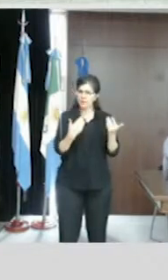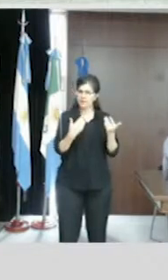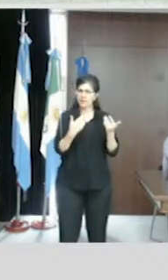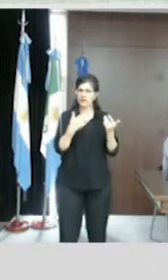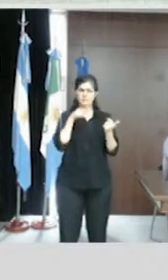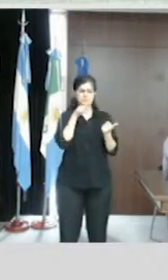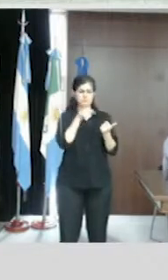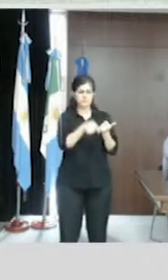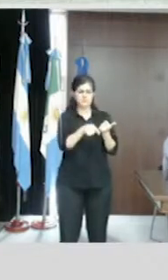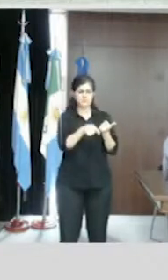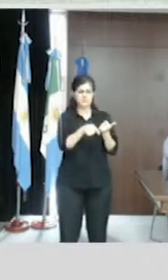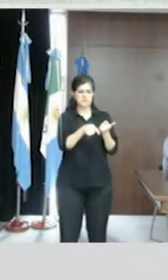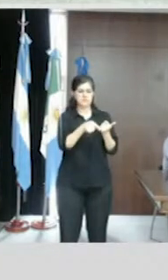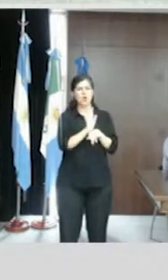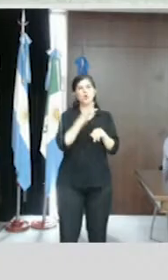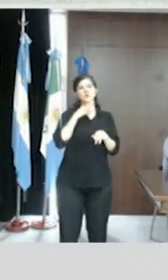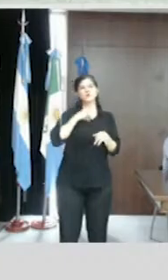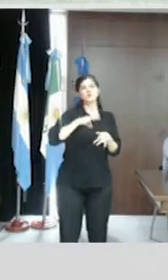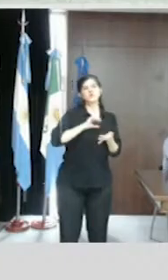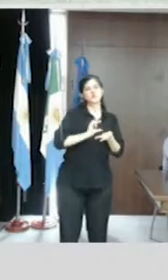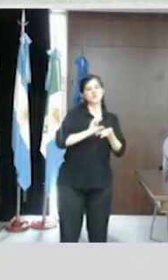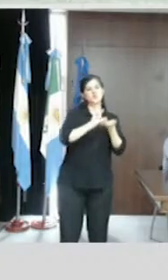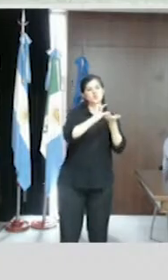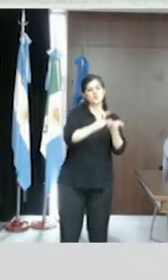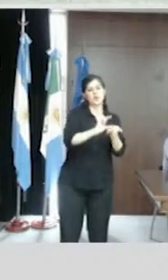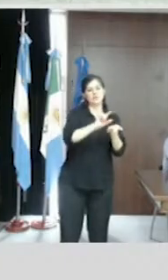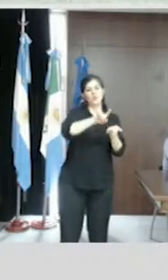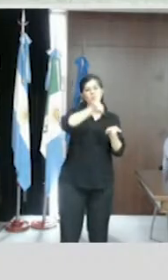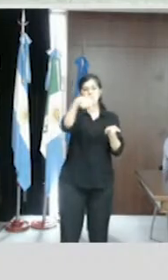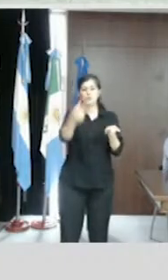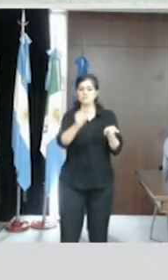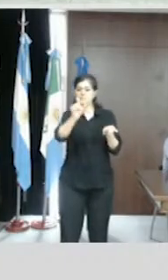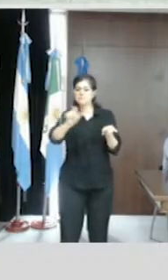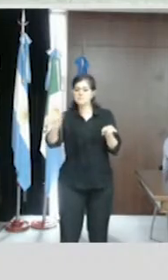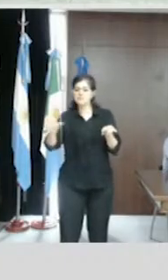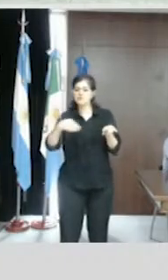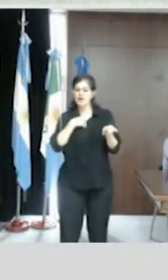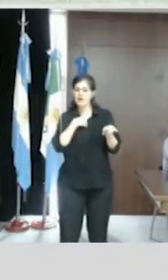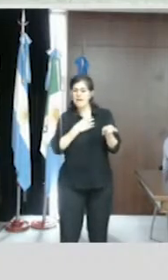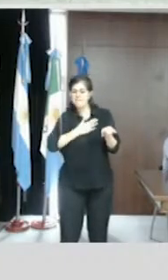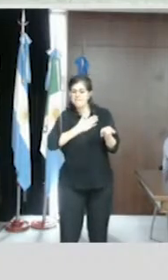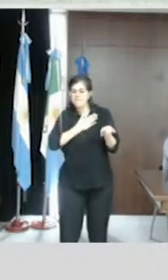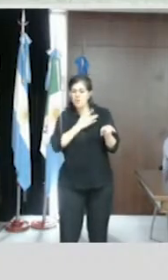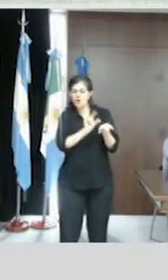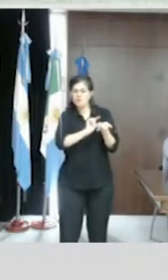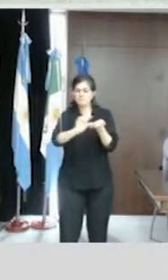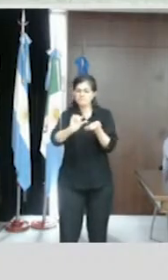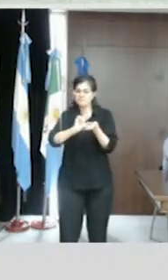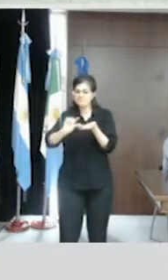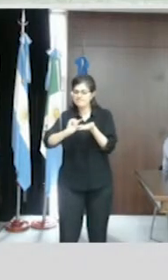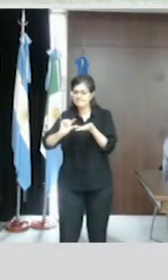un salario afectivo en la vida a sus seres queridos? ¿Ese es el rol del